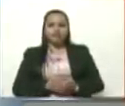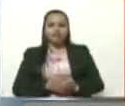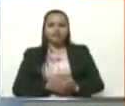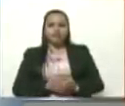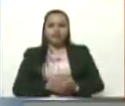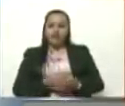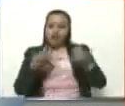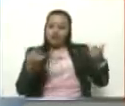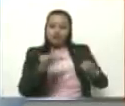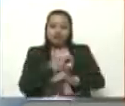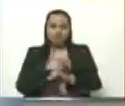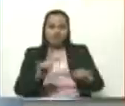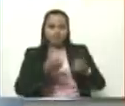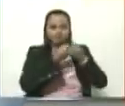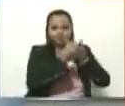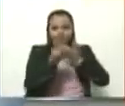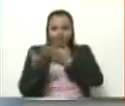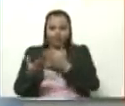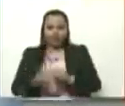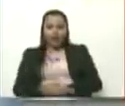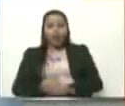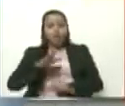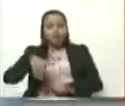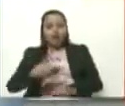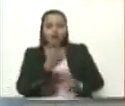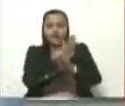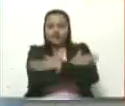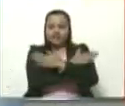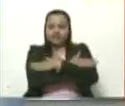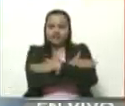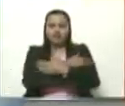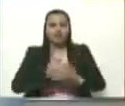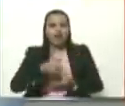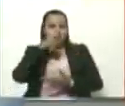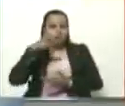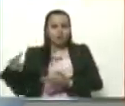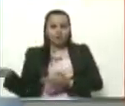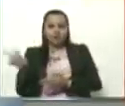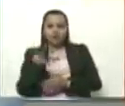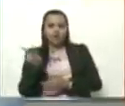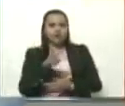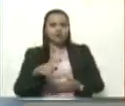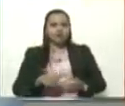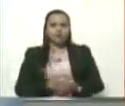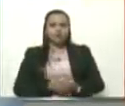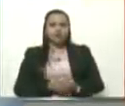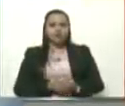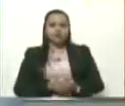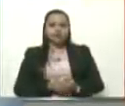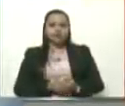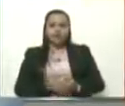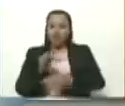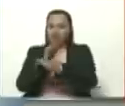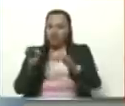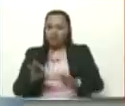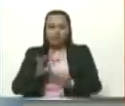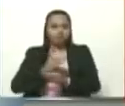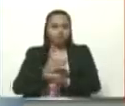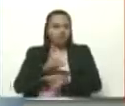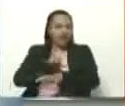terminando esta locución para felicitar al pueblo de venezuela quien de manera masiva